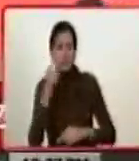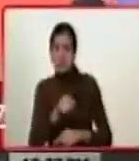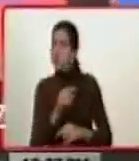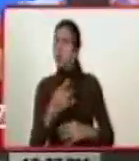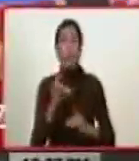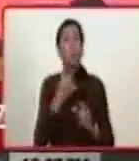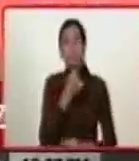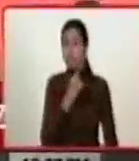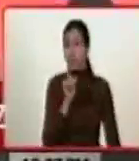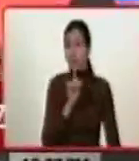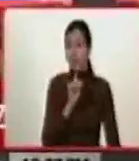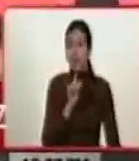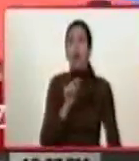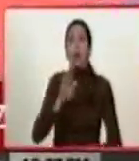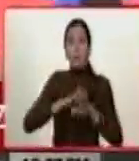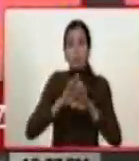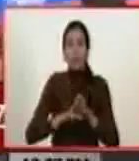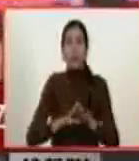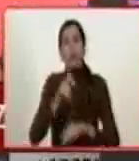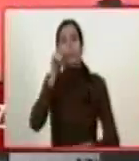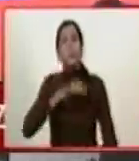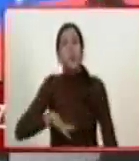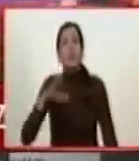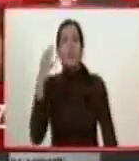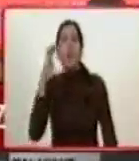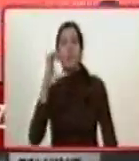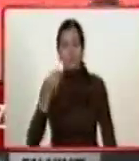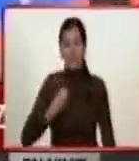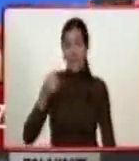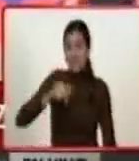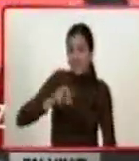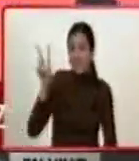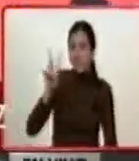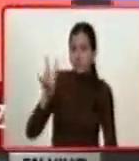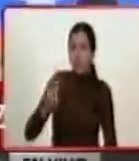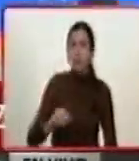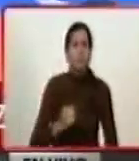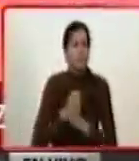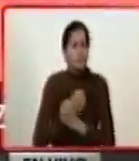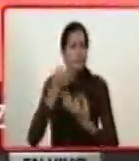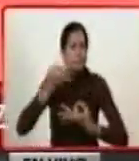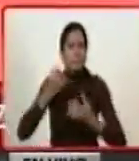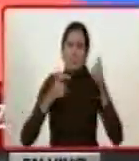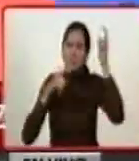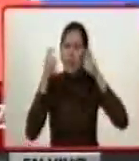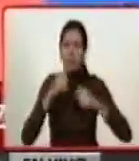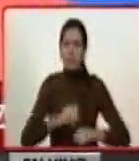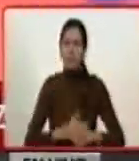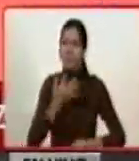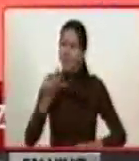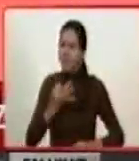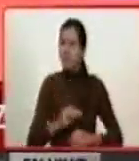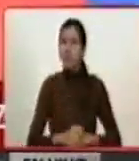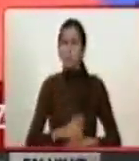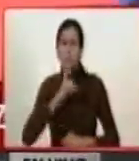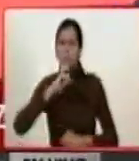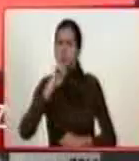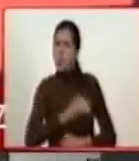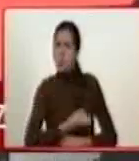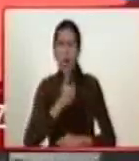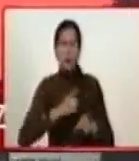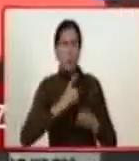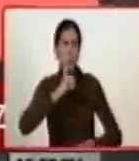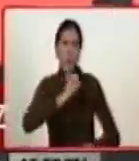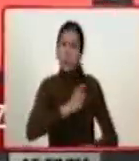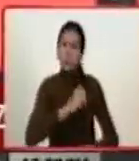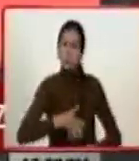Venezuela es es bolivariano por eso tanto odio Por eso tanta rabia